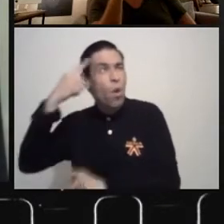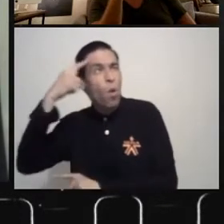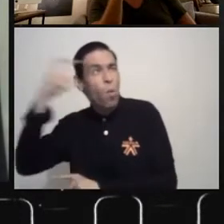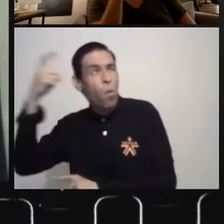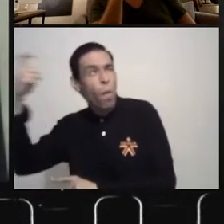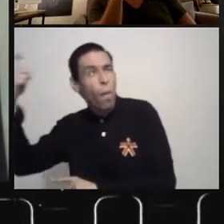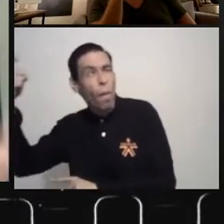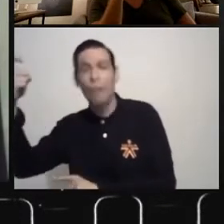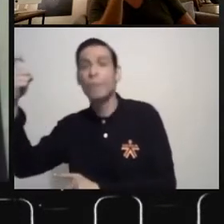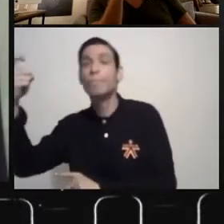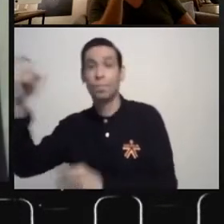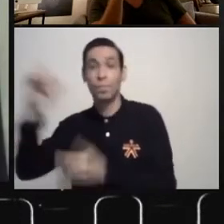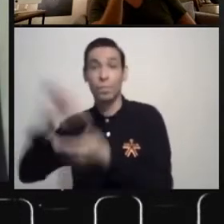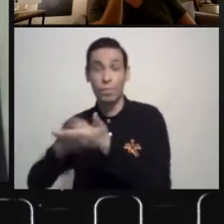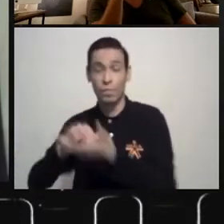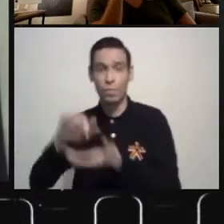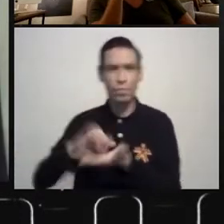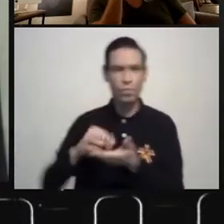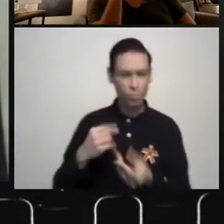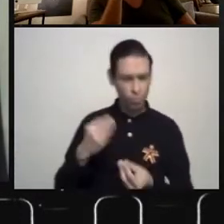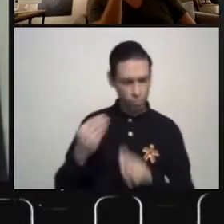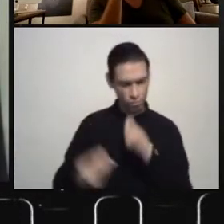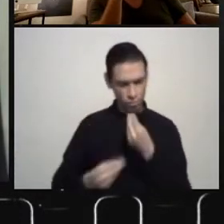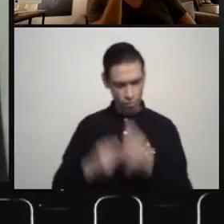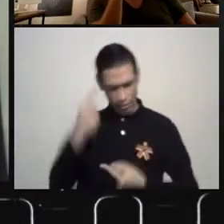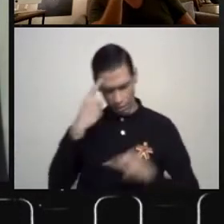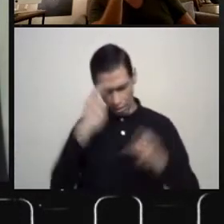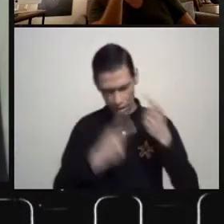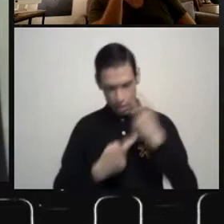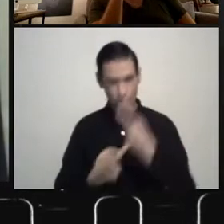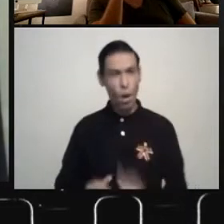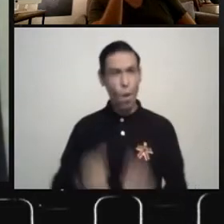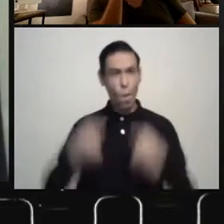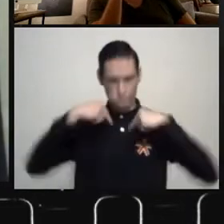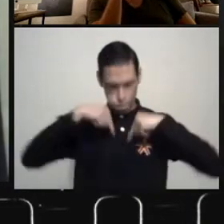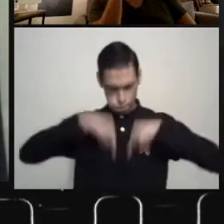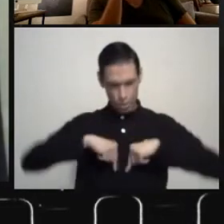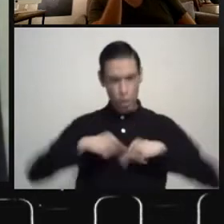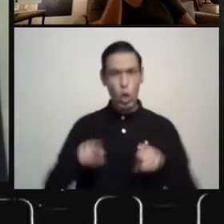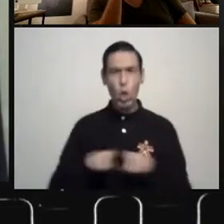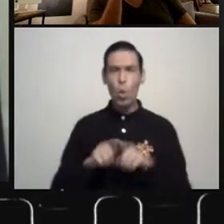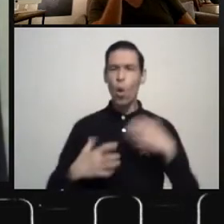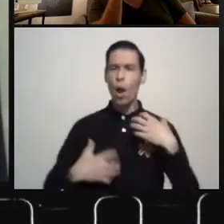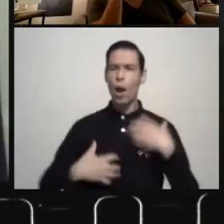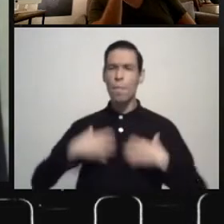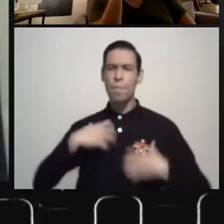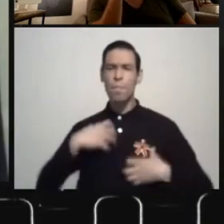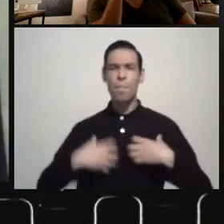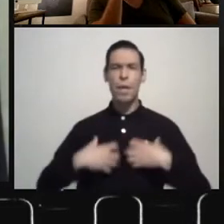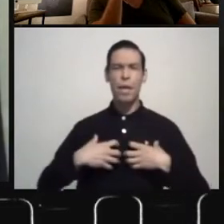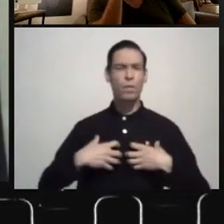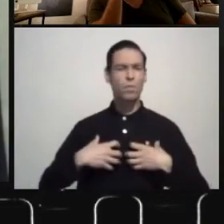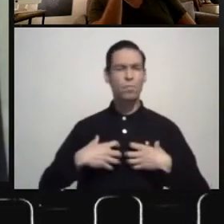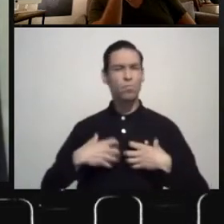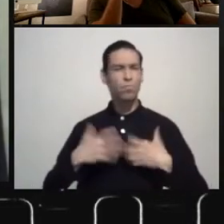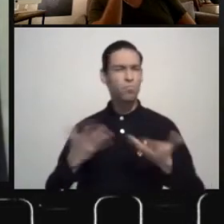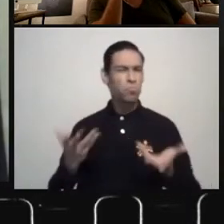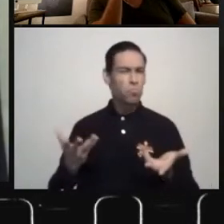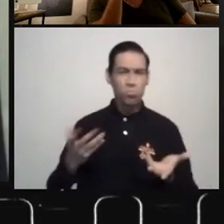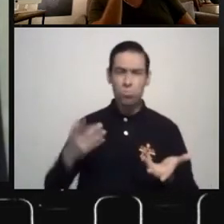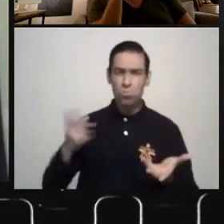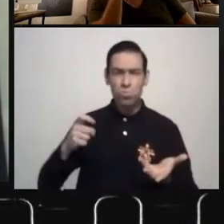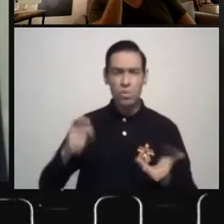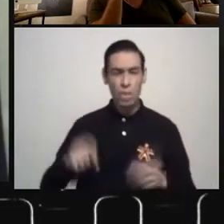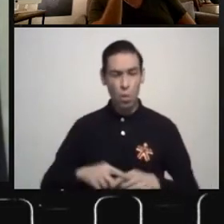pregunta sobre nuestros miedos sin necesidad de contarlos solo desde el drama o desde lo real. Y creo